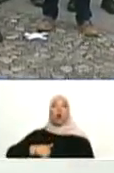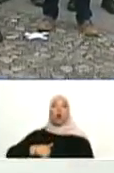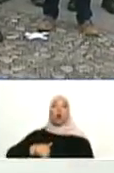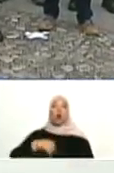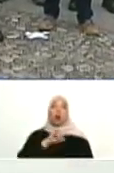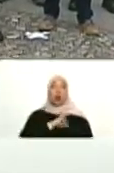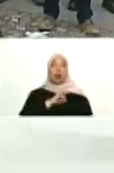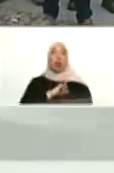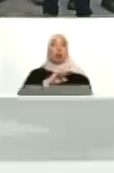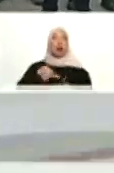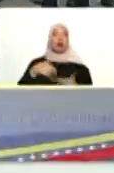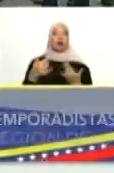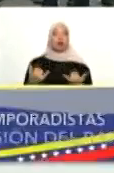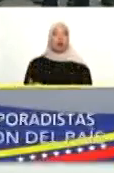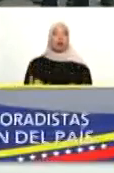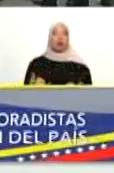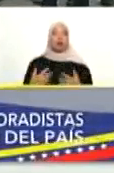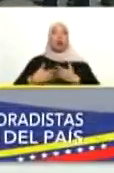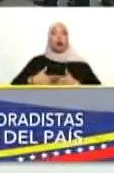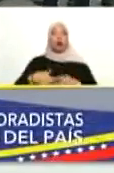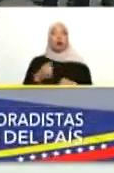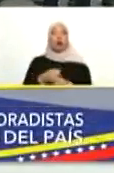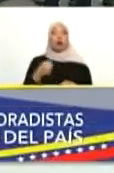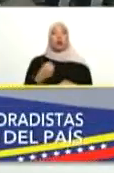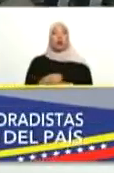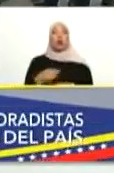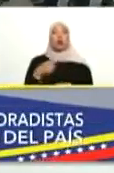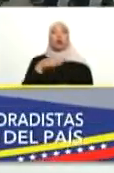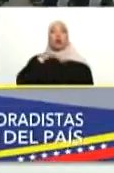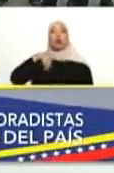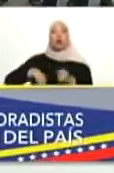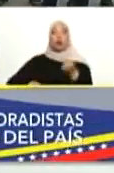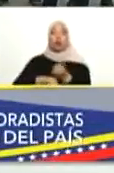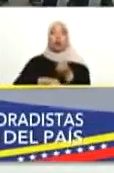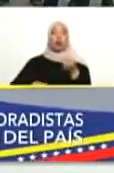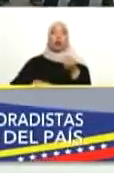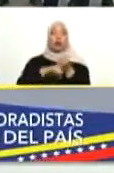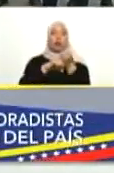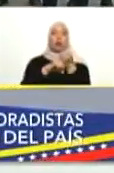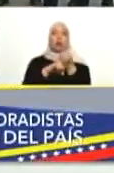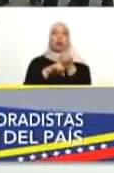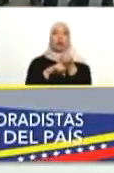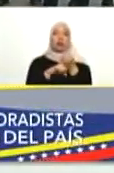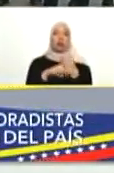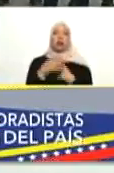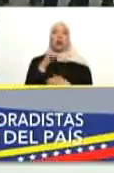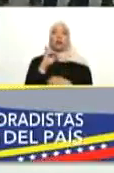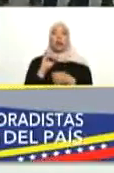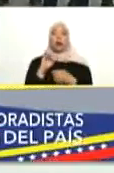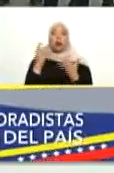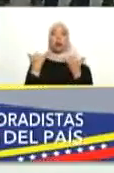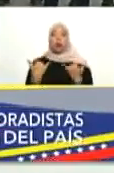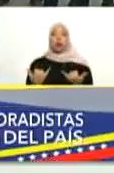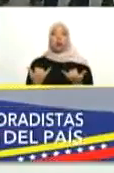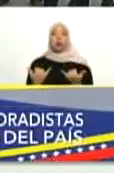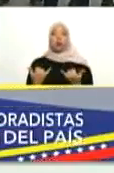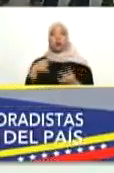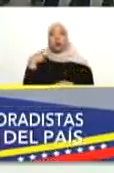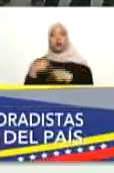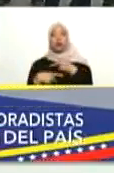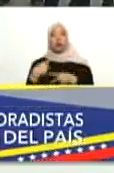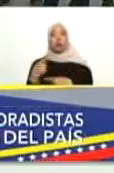identidad nacional, en los emprendimientos, en el trabajo, apoyar al que trabaja, apoyarlo para que desarrolle sus